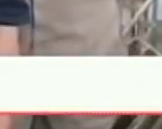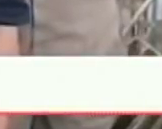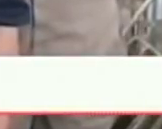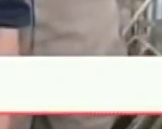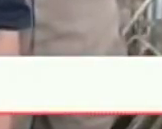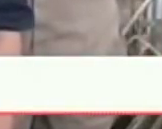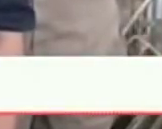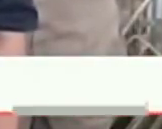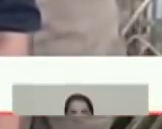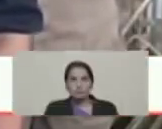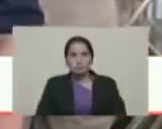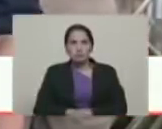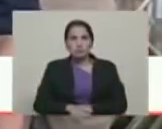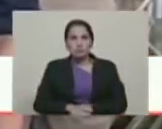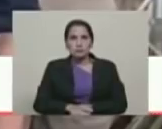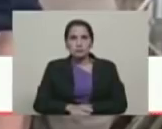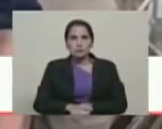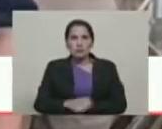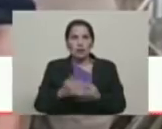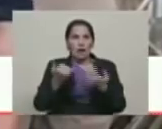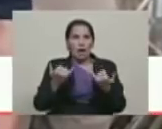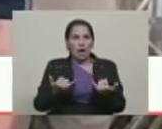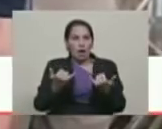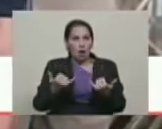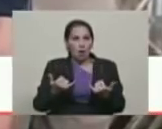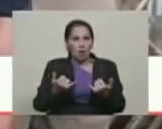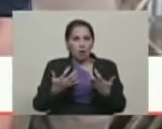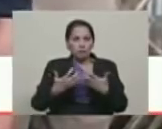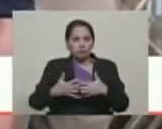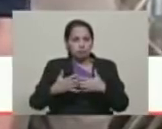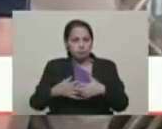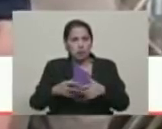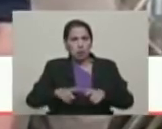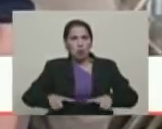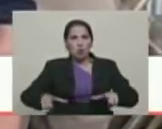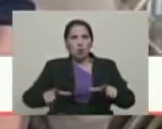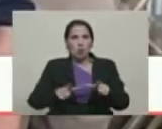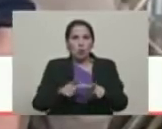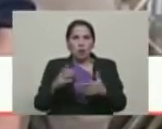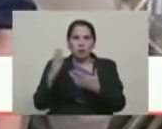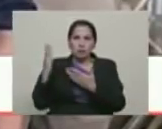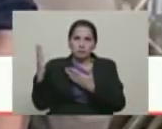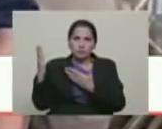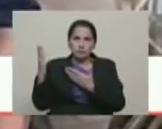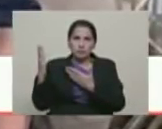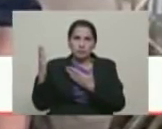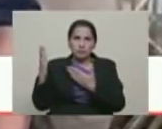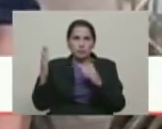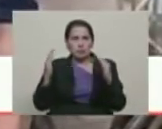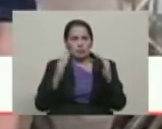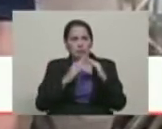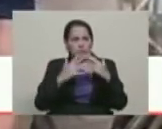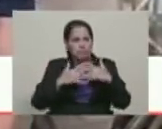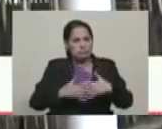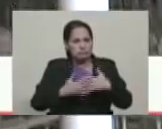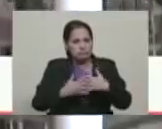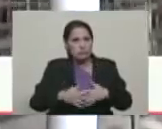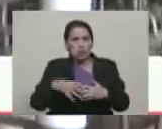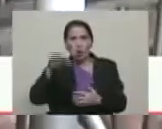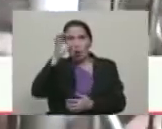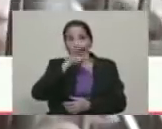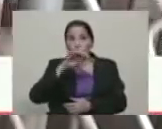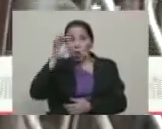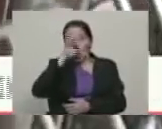Águedo Felipe Alvarado, en el sector La Usera, en una granja de porcino